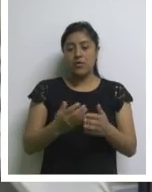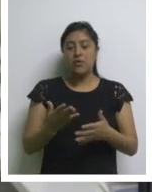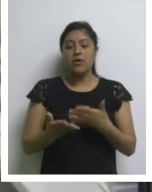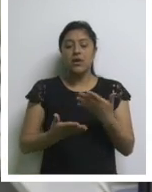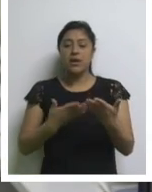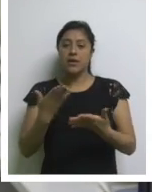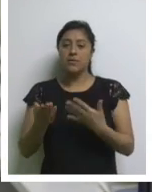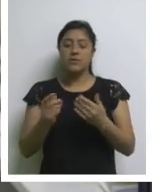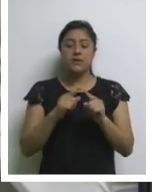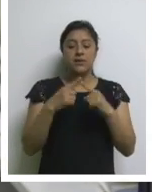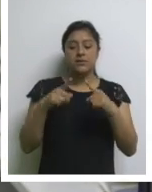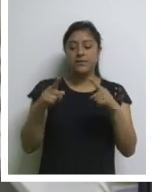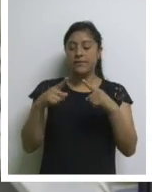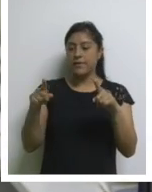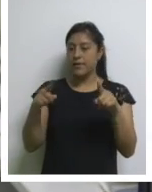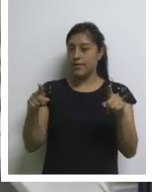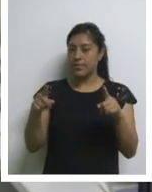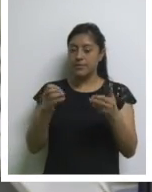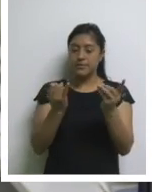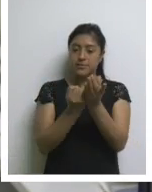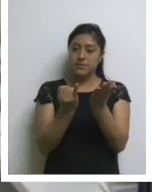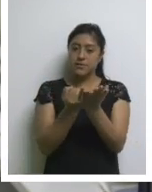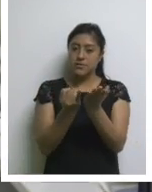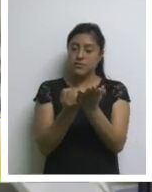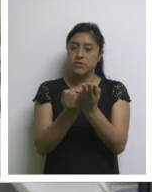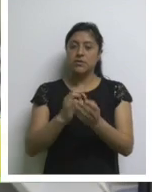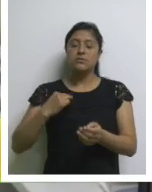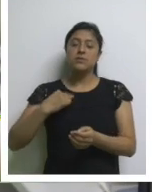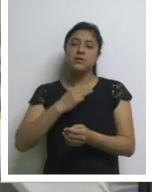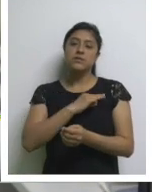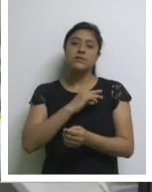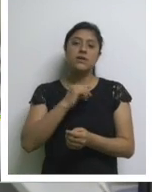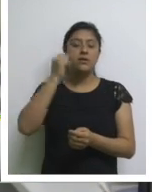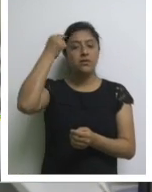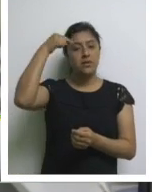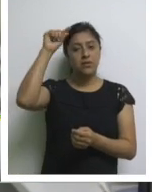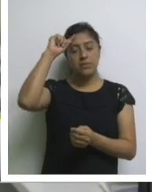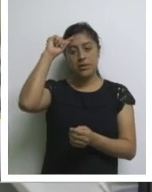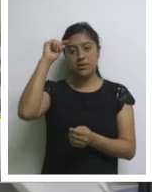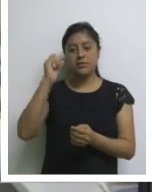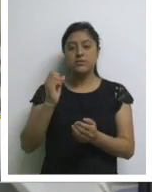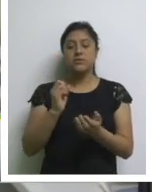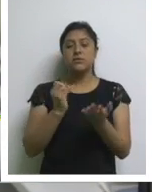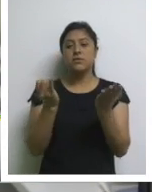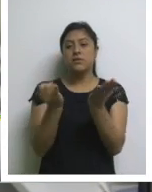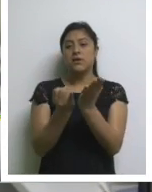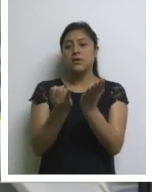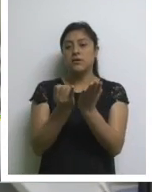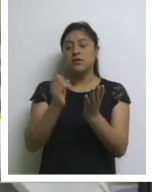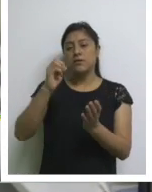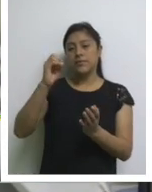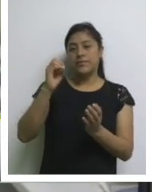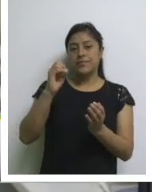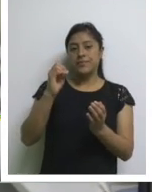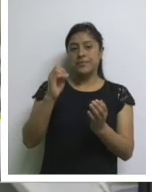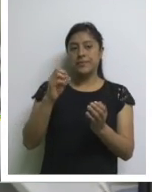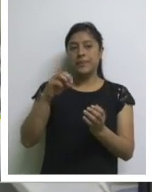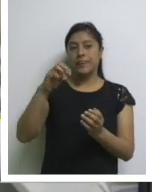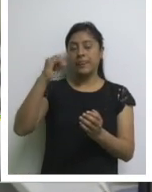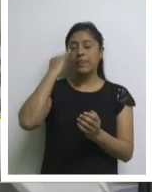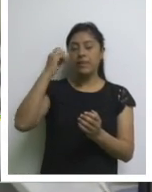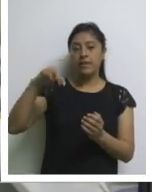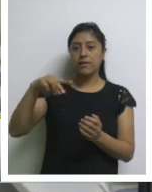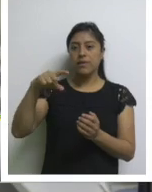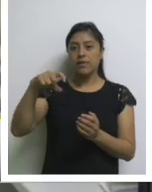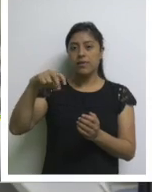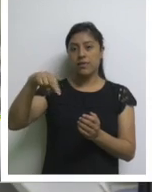se presta a las diferentes instituciones, dígase Ministerio de Gobernación, Instituto Nacional de Ciencias Forenses y